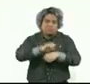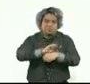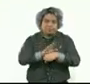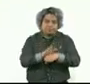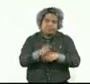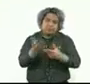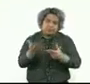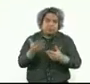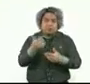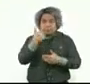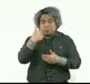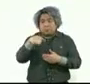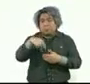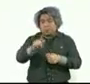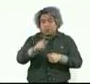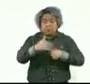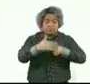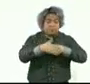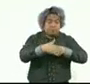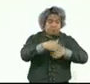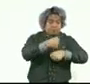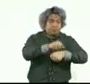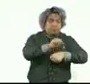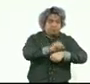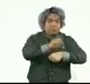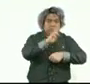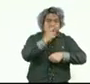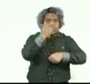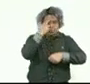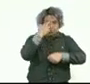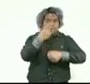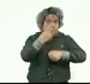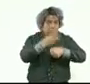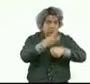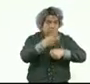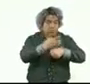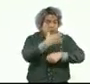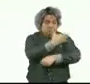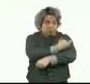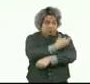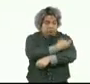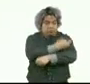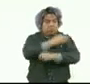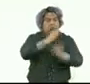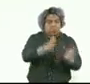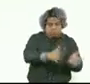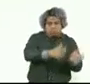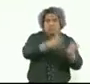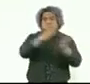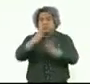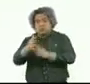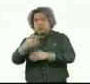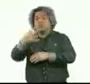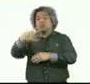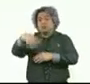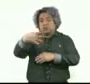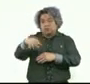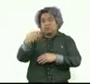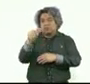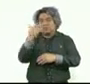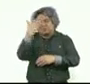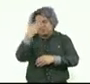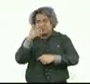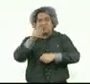y la próxima semana es semana de refuerzos, y a partir del 14 de febrero, Día del Amor y la